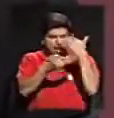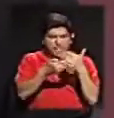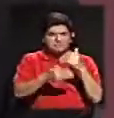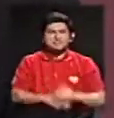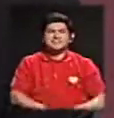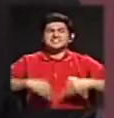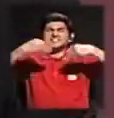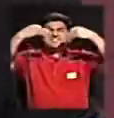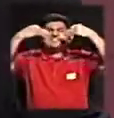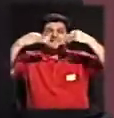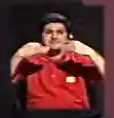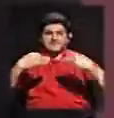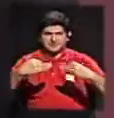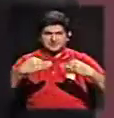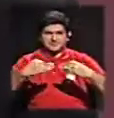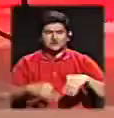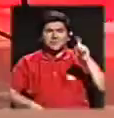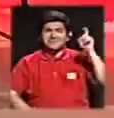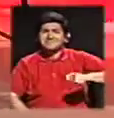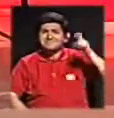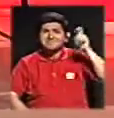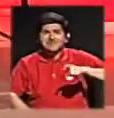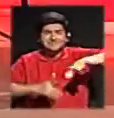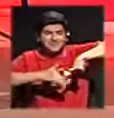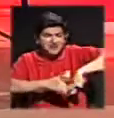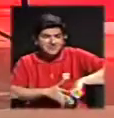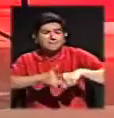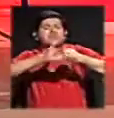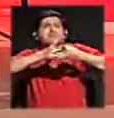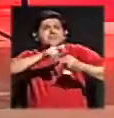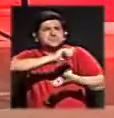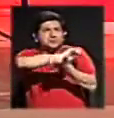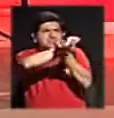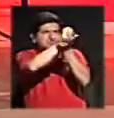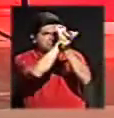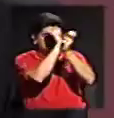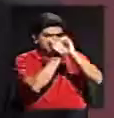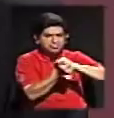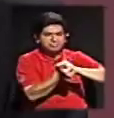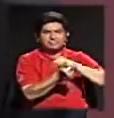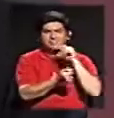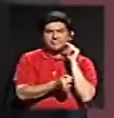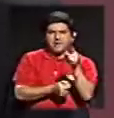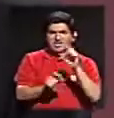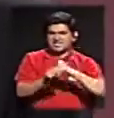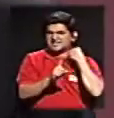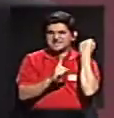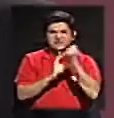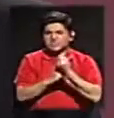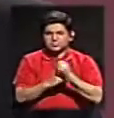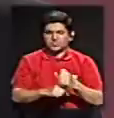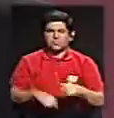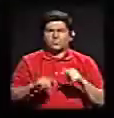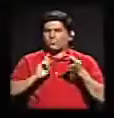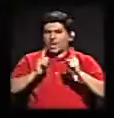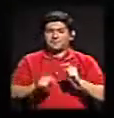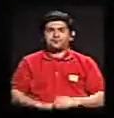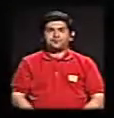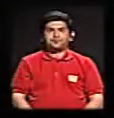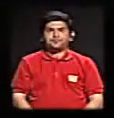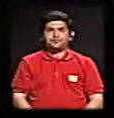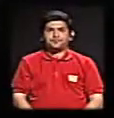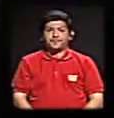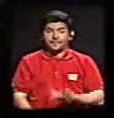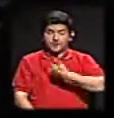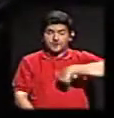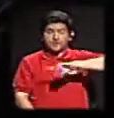las decisiones detonantes que puedan comenzar a revertir esa situación, ese panorama? Bueno, lo que